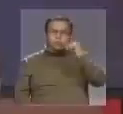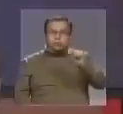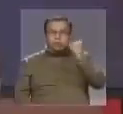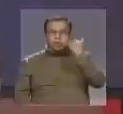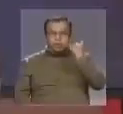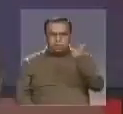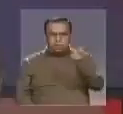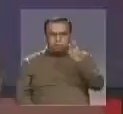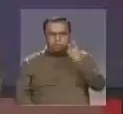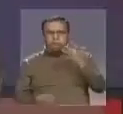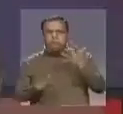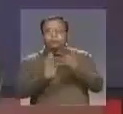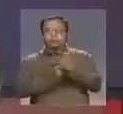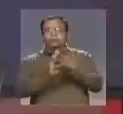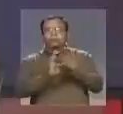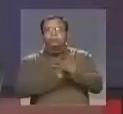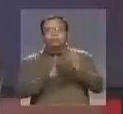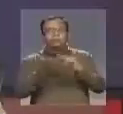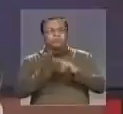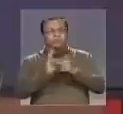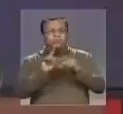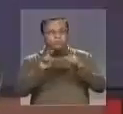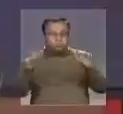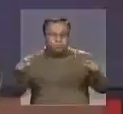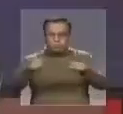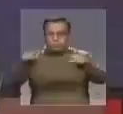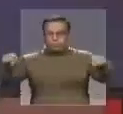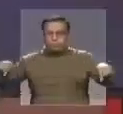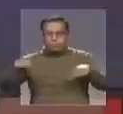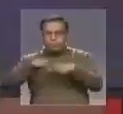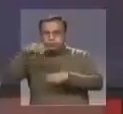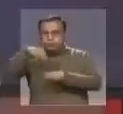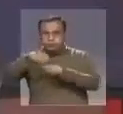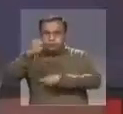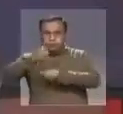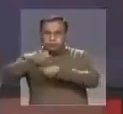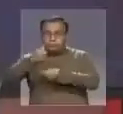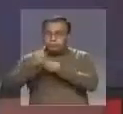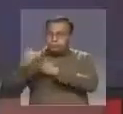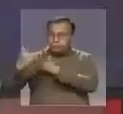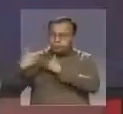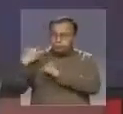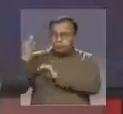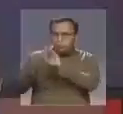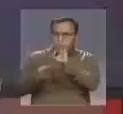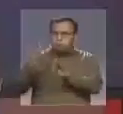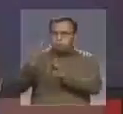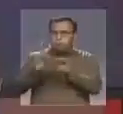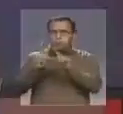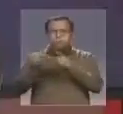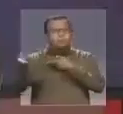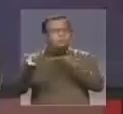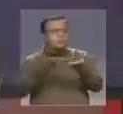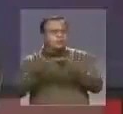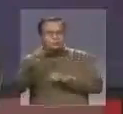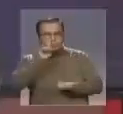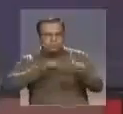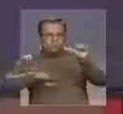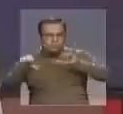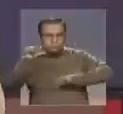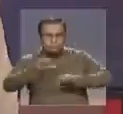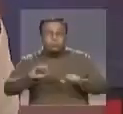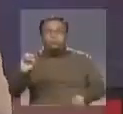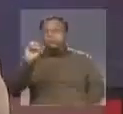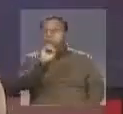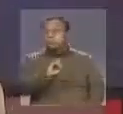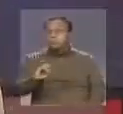y hace un momento Evelyn lo mencionó, está en el área de labor de cuidado, está en el área de servicios generales,